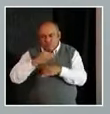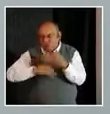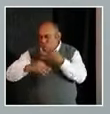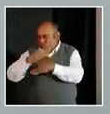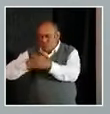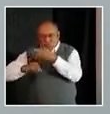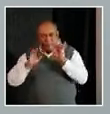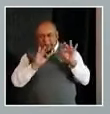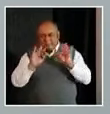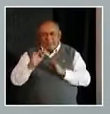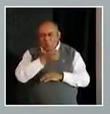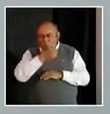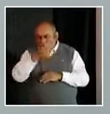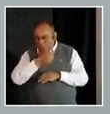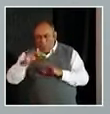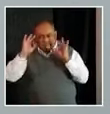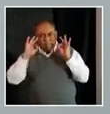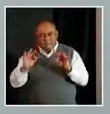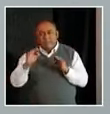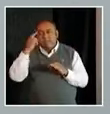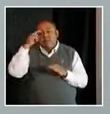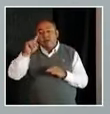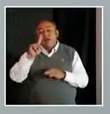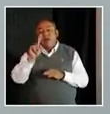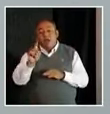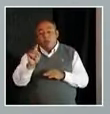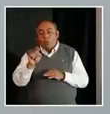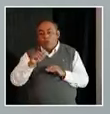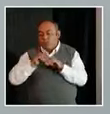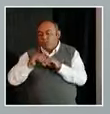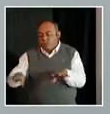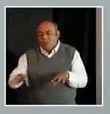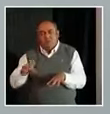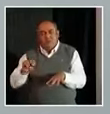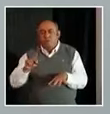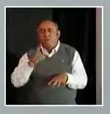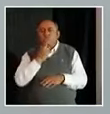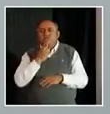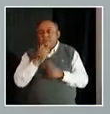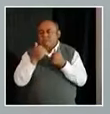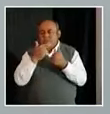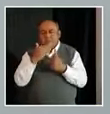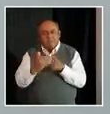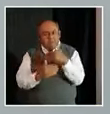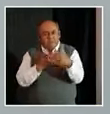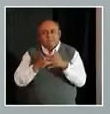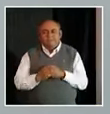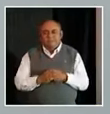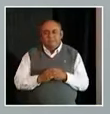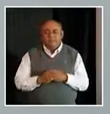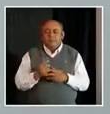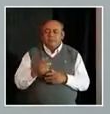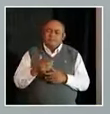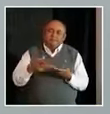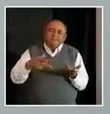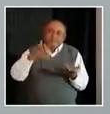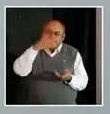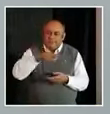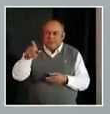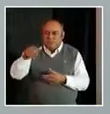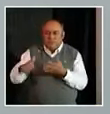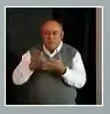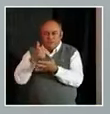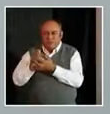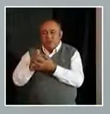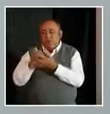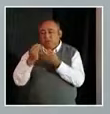Pero pues el reto del crecimiento demográfico y del crecimiento económico de la ciudad pues nos lleva a